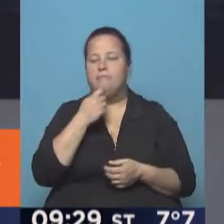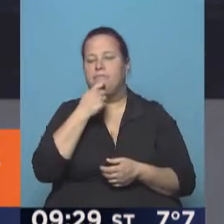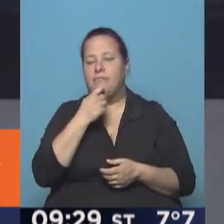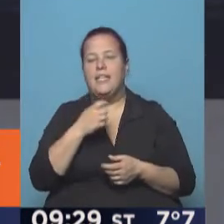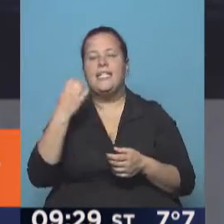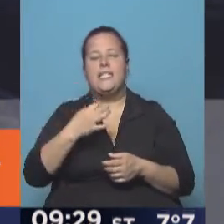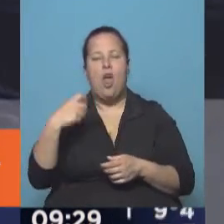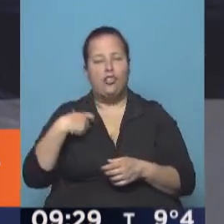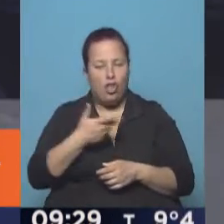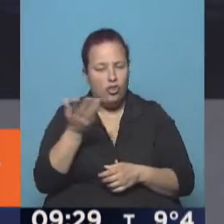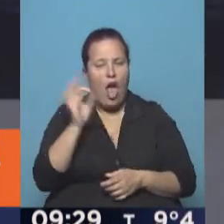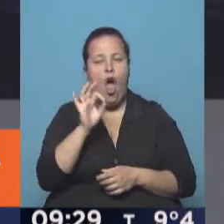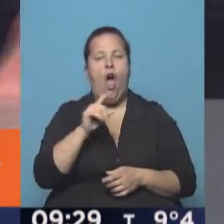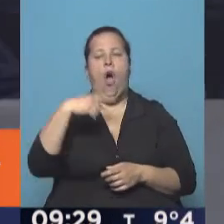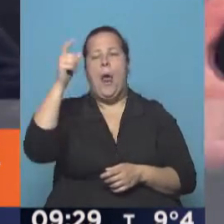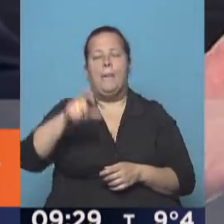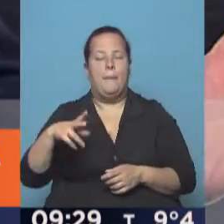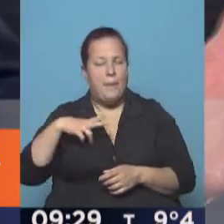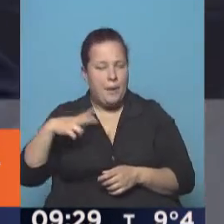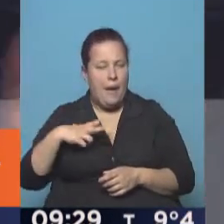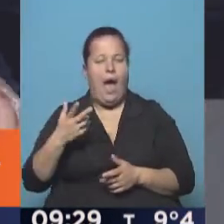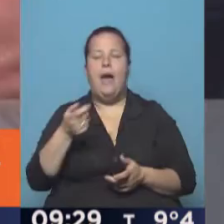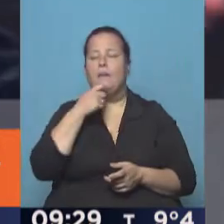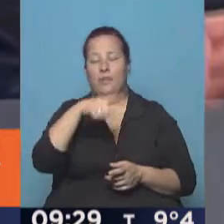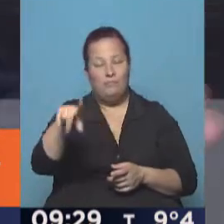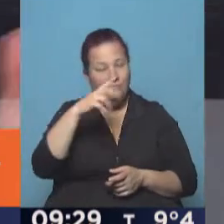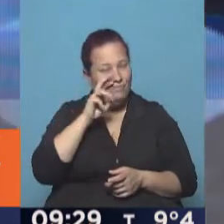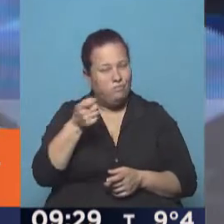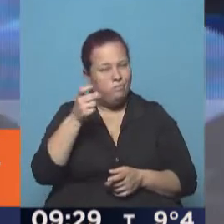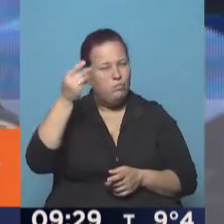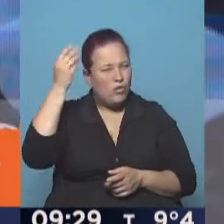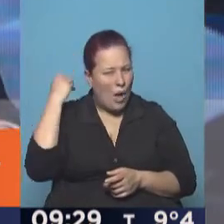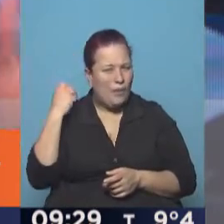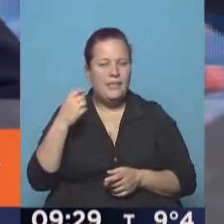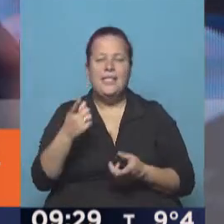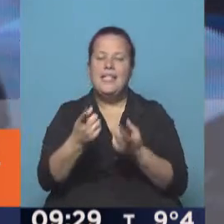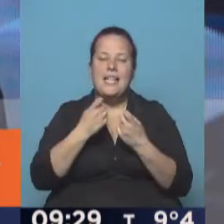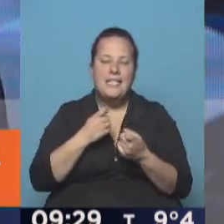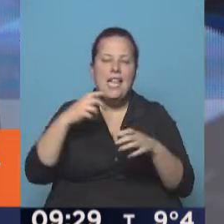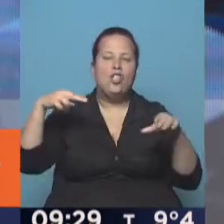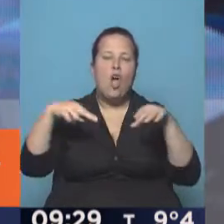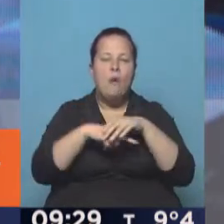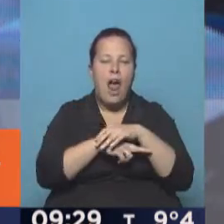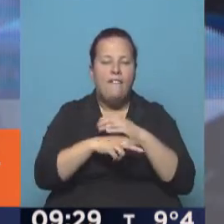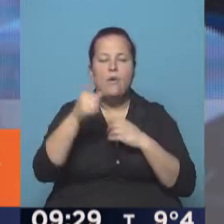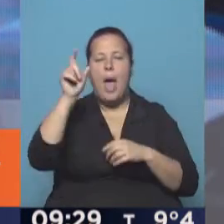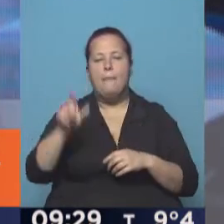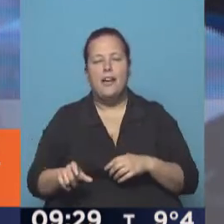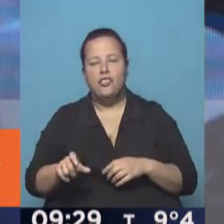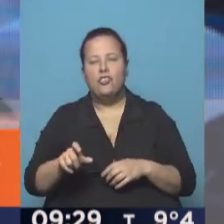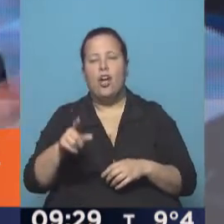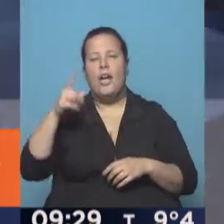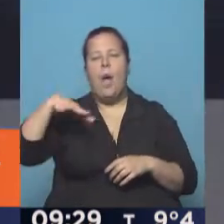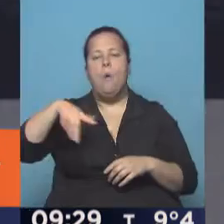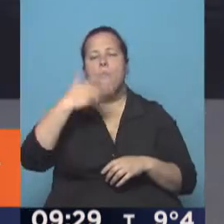de la seguridad social o de un prestador privado. Ocurre, ustedes lo habrán visto muchísimas veces, necesitamos una tomografía para un paciente que está en el